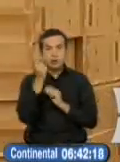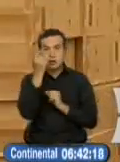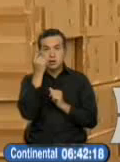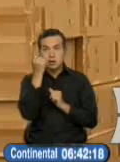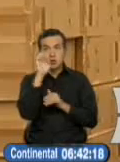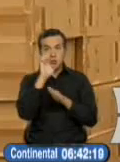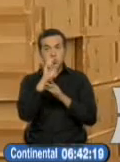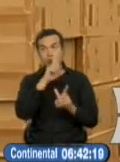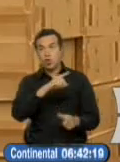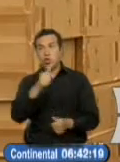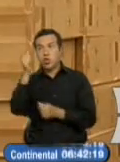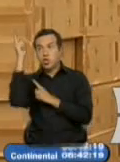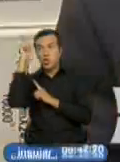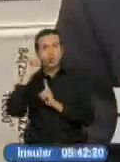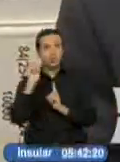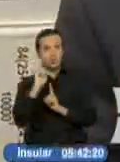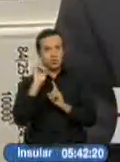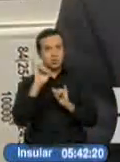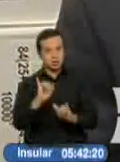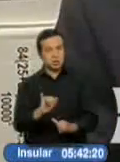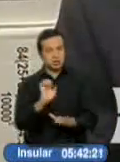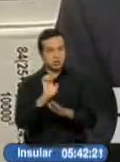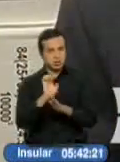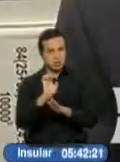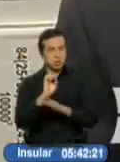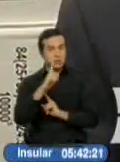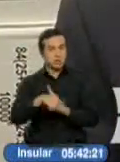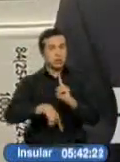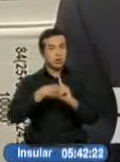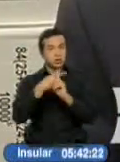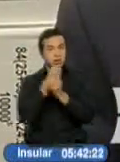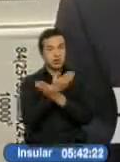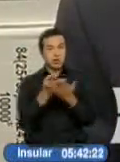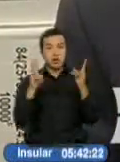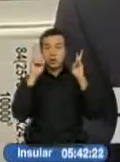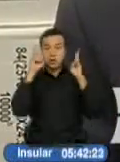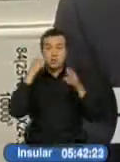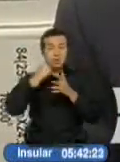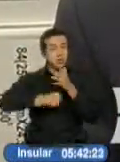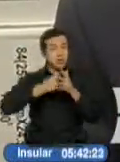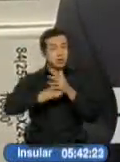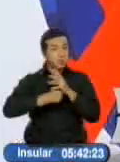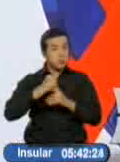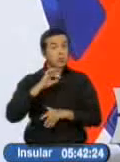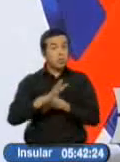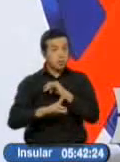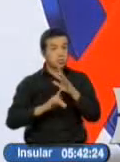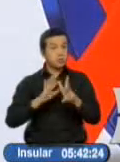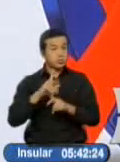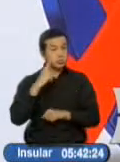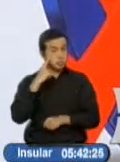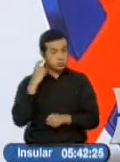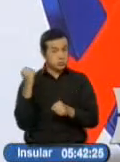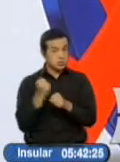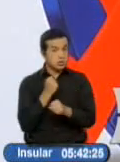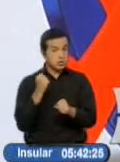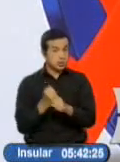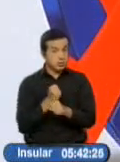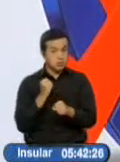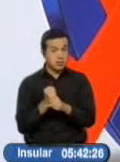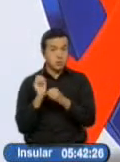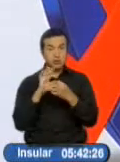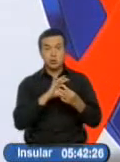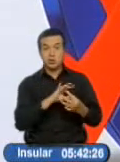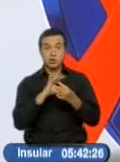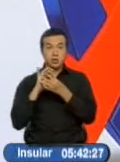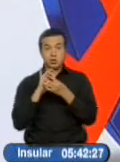ecuatorianas salgan al exterior. Destacó además que en el tema de la lucha contra la corrupción se trabaja en acciones